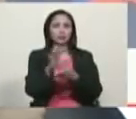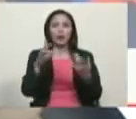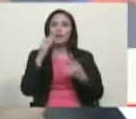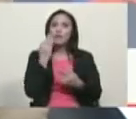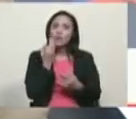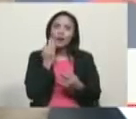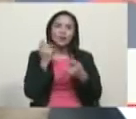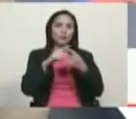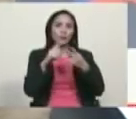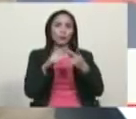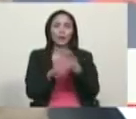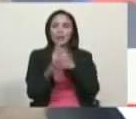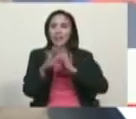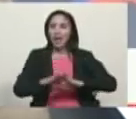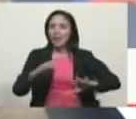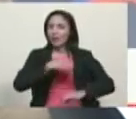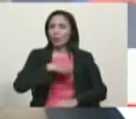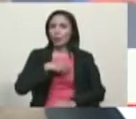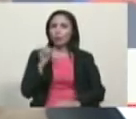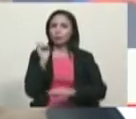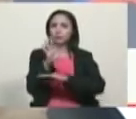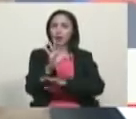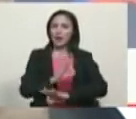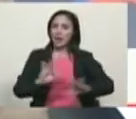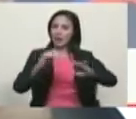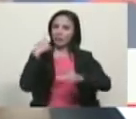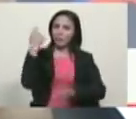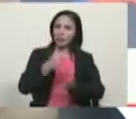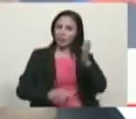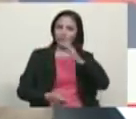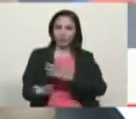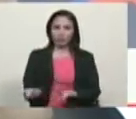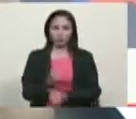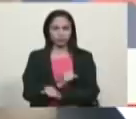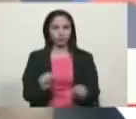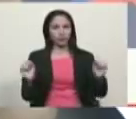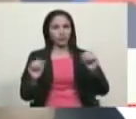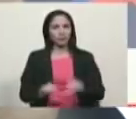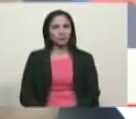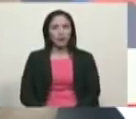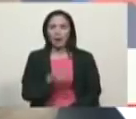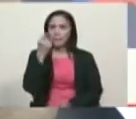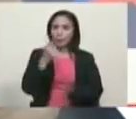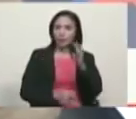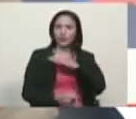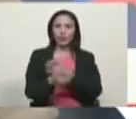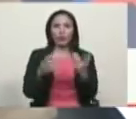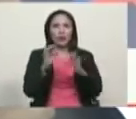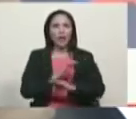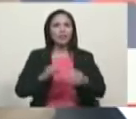No puedo. Bajo ningún aspecto me tienen prohibido poner publicidad.